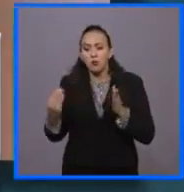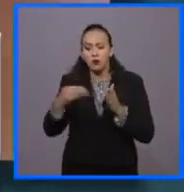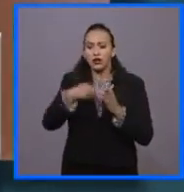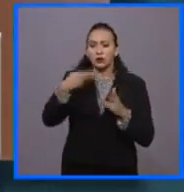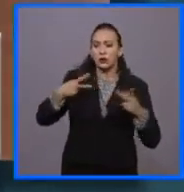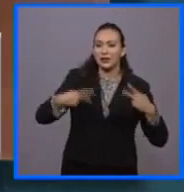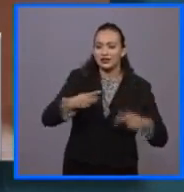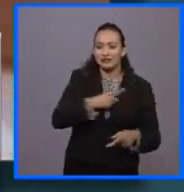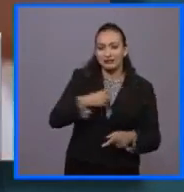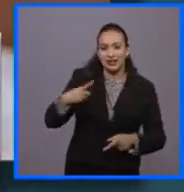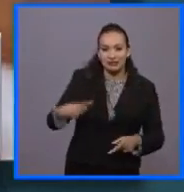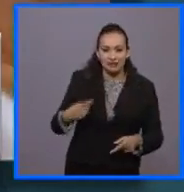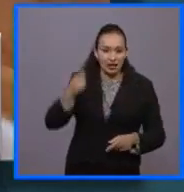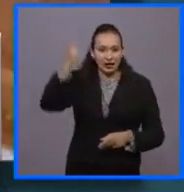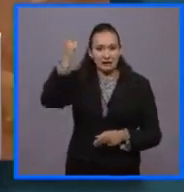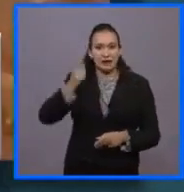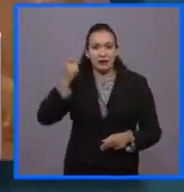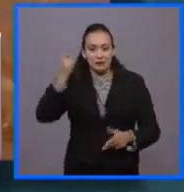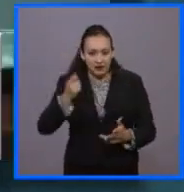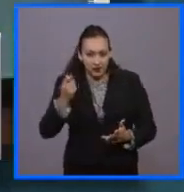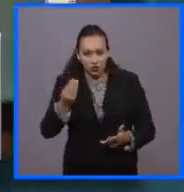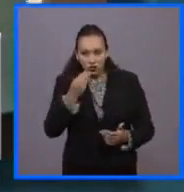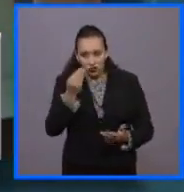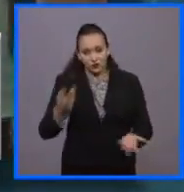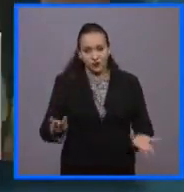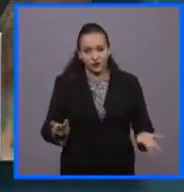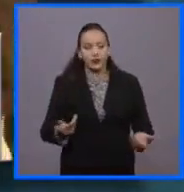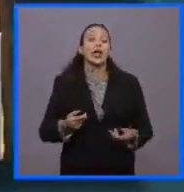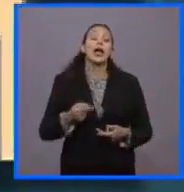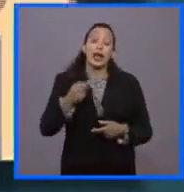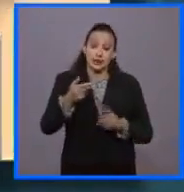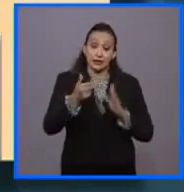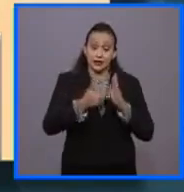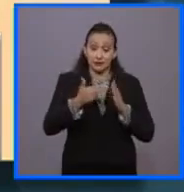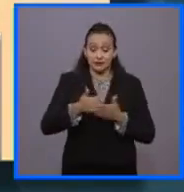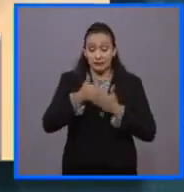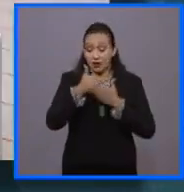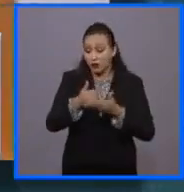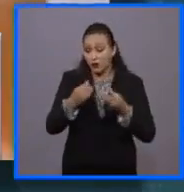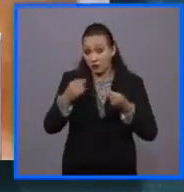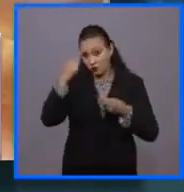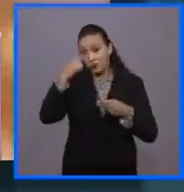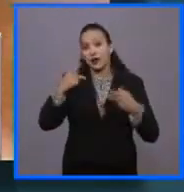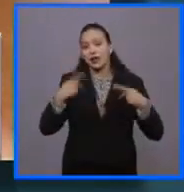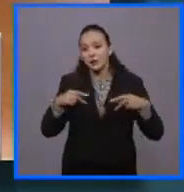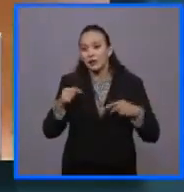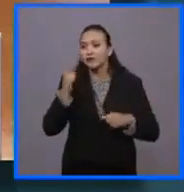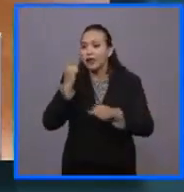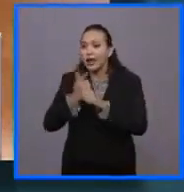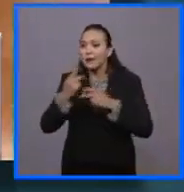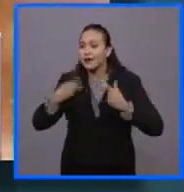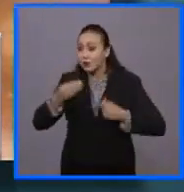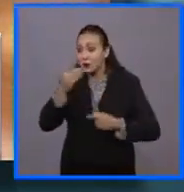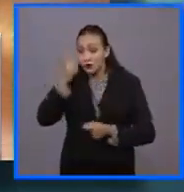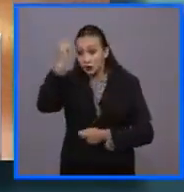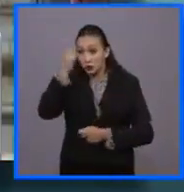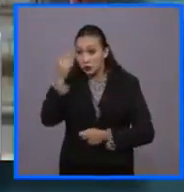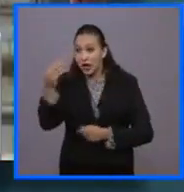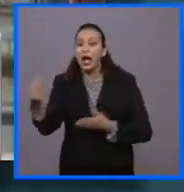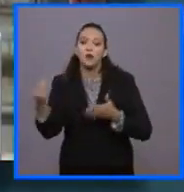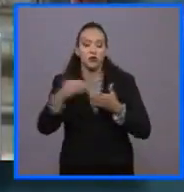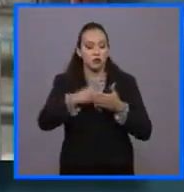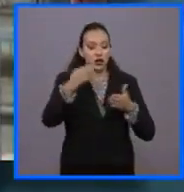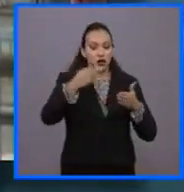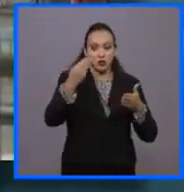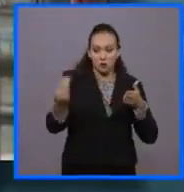el Registro Nacional de Obligaciones Alimentarias, herramienta legal y administrativa que identifica a quienes no hayan cumplido con el